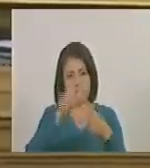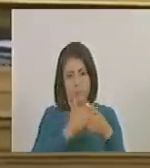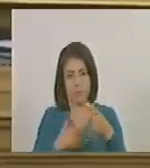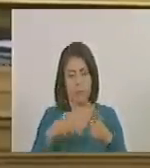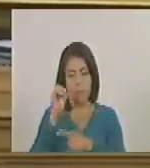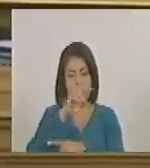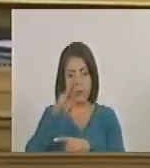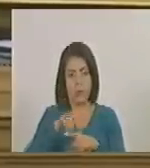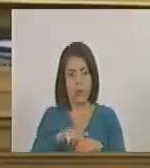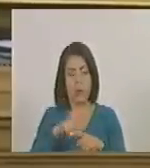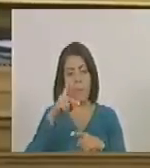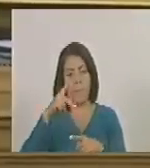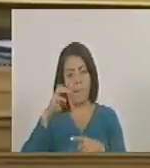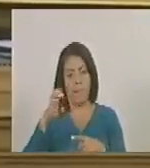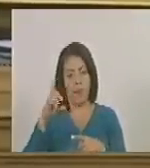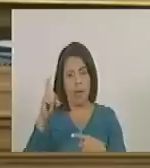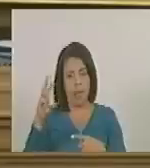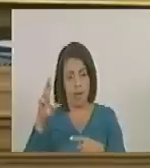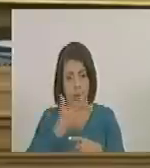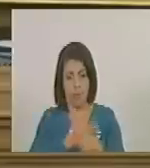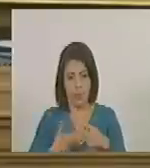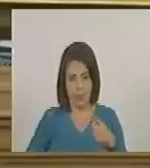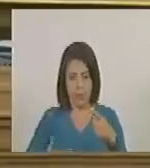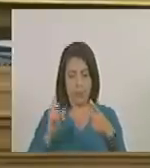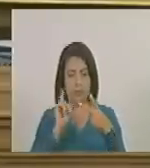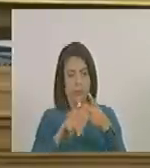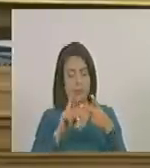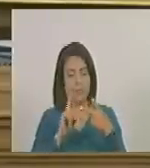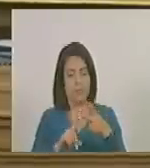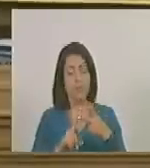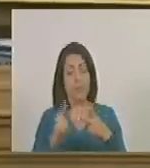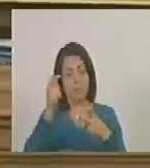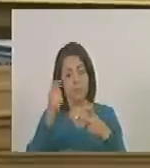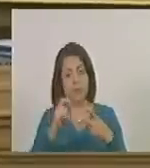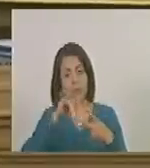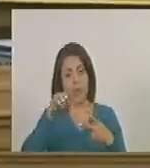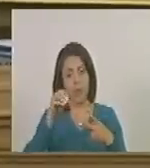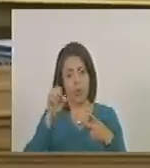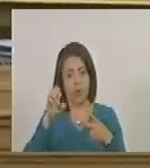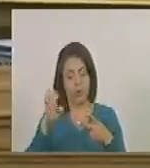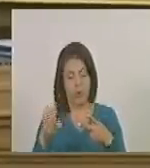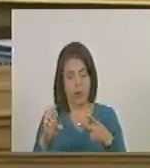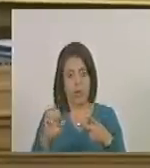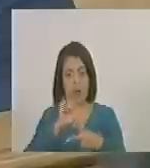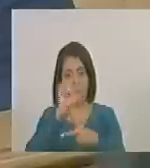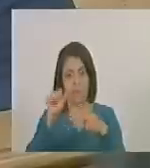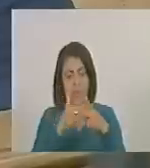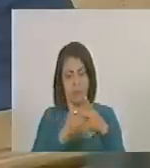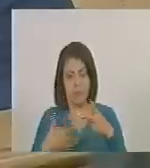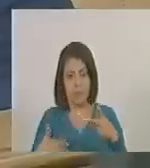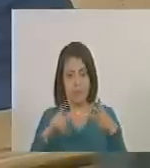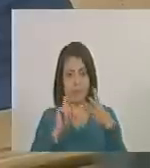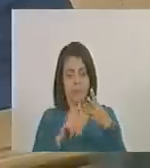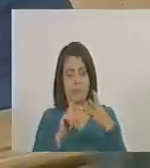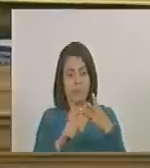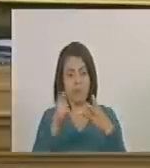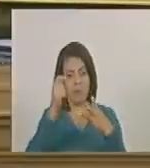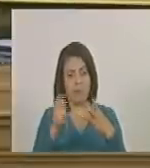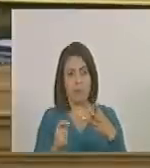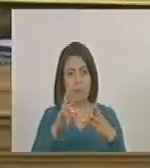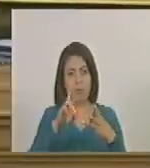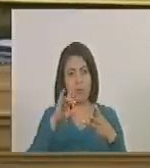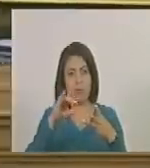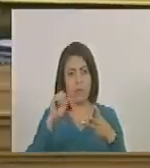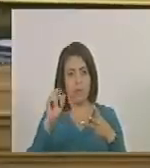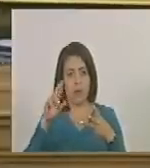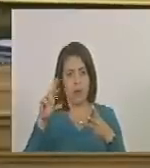vicepresidente de la Asamblea Nacional, Pedro Infante, que la preside, el diputado José Brito, quien es su vicepresidente, los diputados